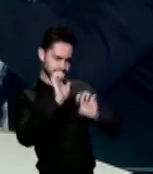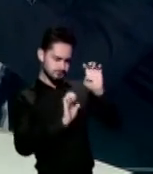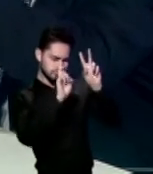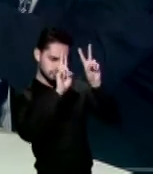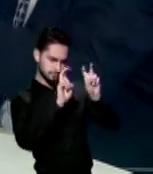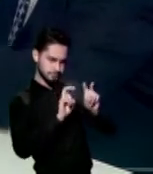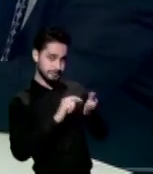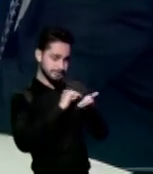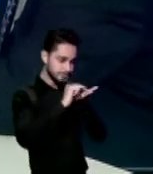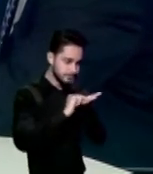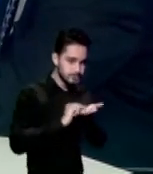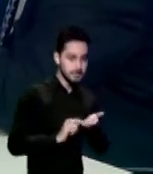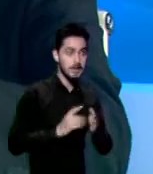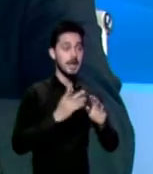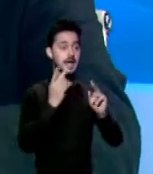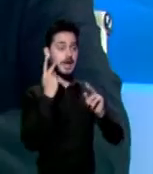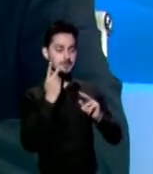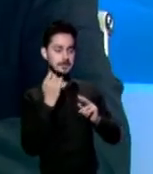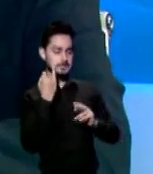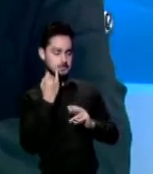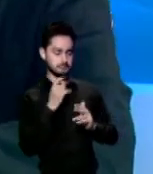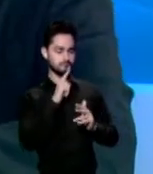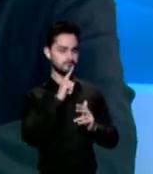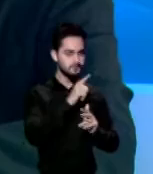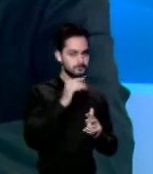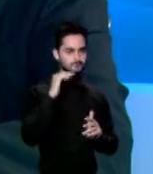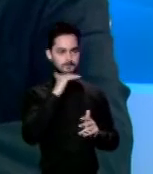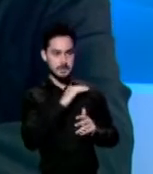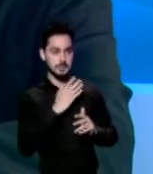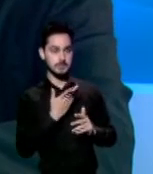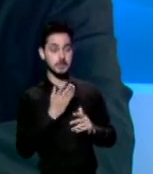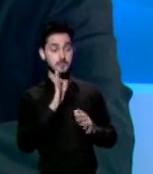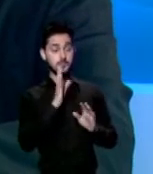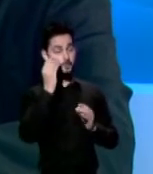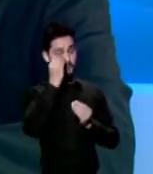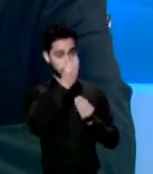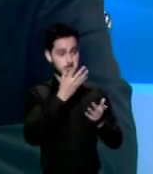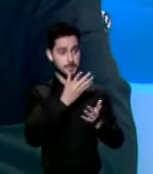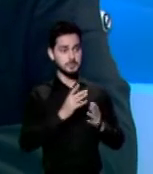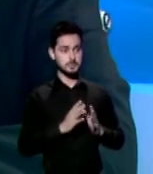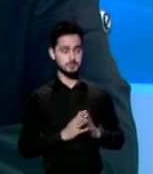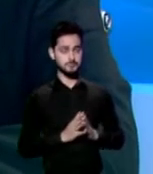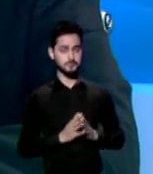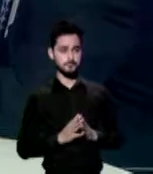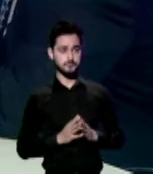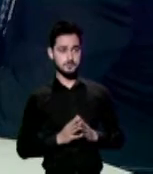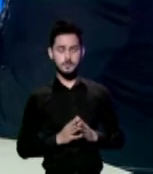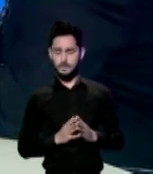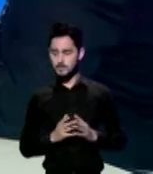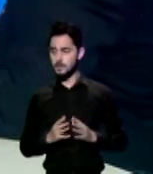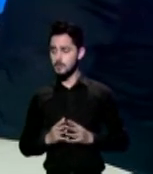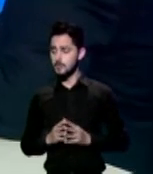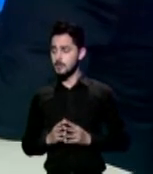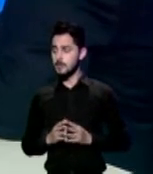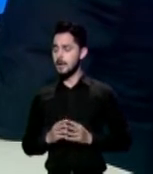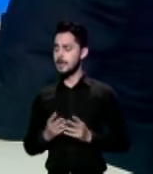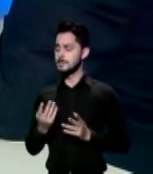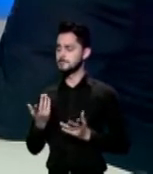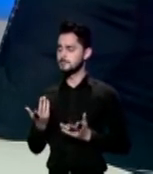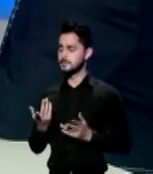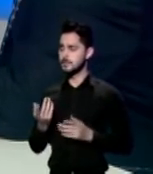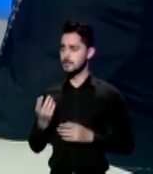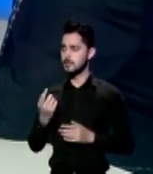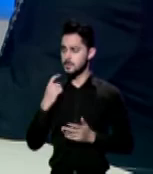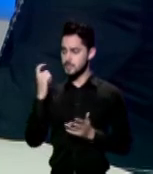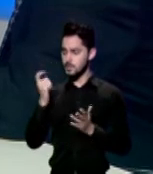va a verificar similar o igual a la información, como tú bien indicas, David, la cantidad en particular. ¿Ves? Tú me mencionabas que hay cosas que este año